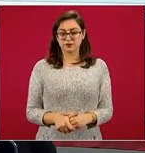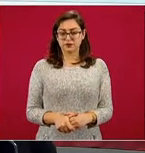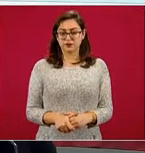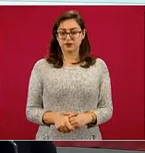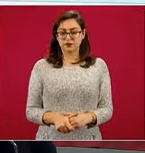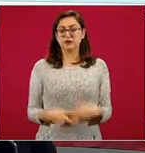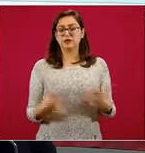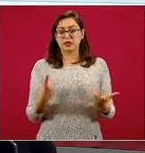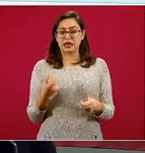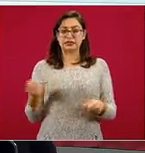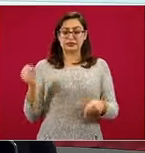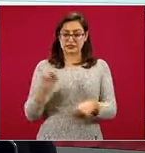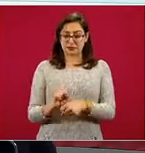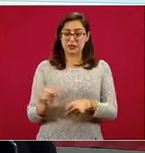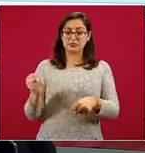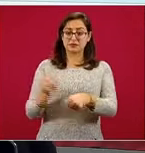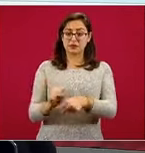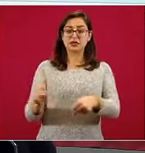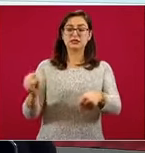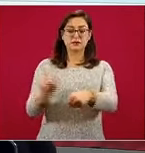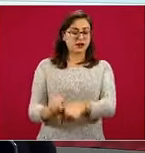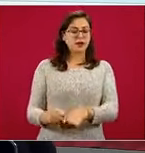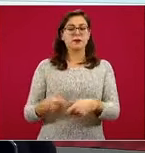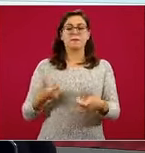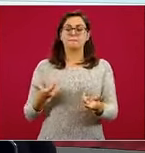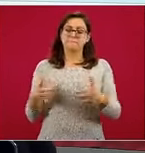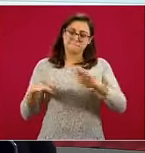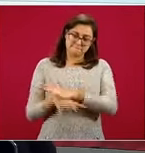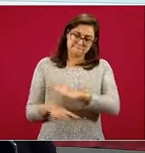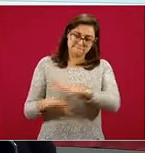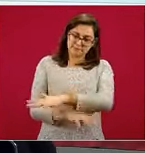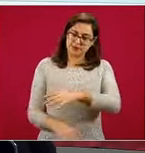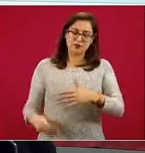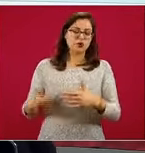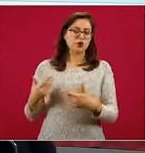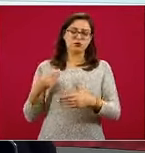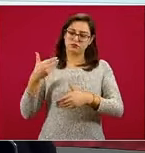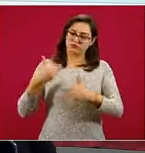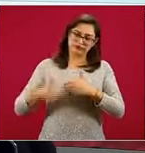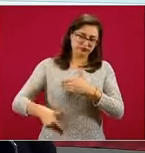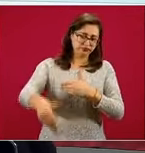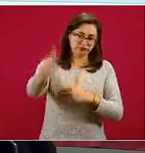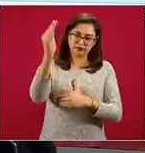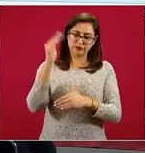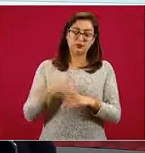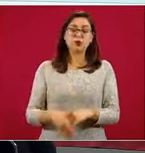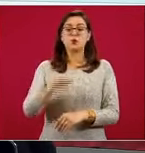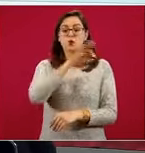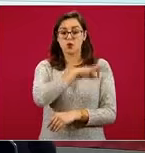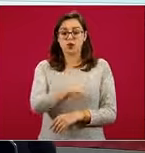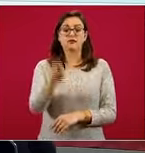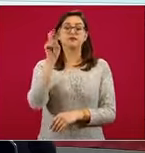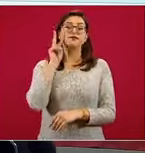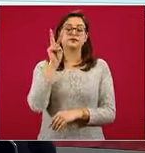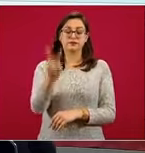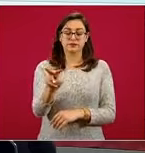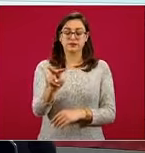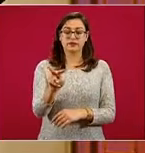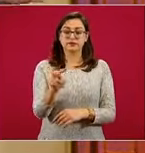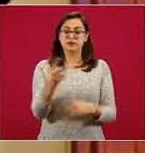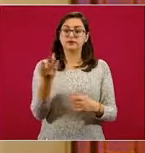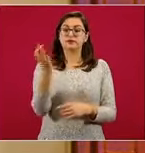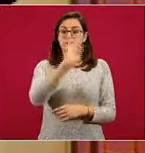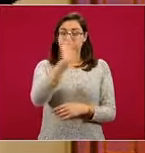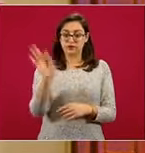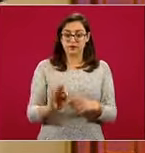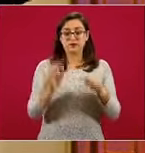cambio semanal, son 3 diapositivas que estamos actualizando todas las semanas, en donde pues estamos observando precisamente este